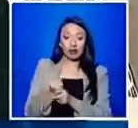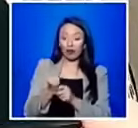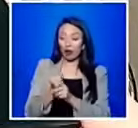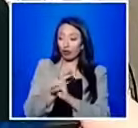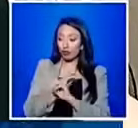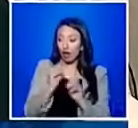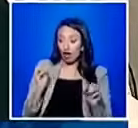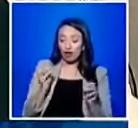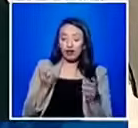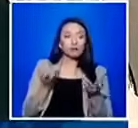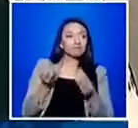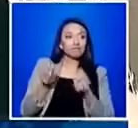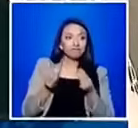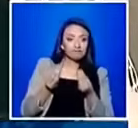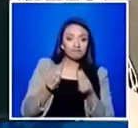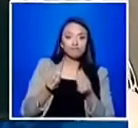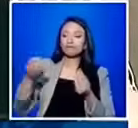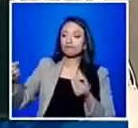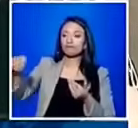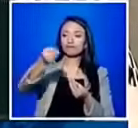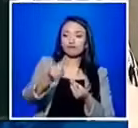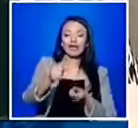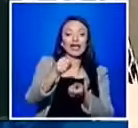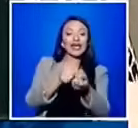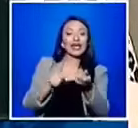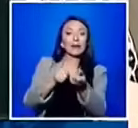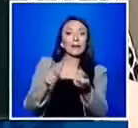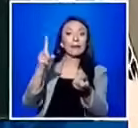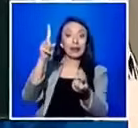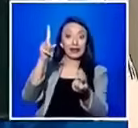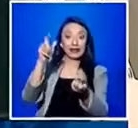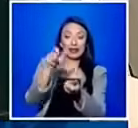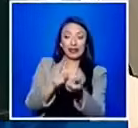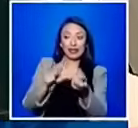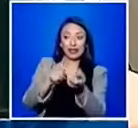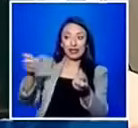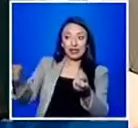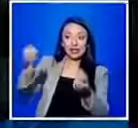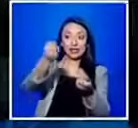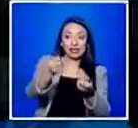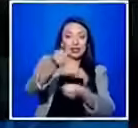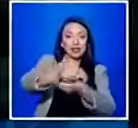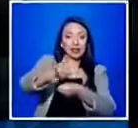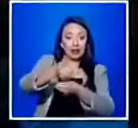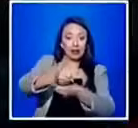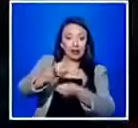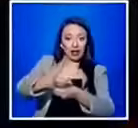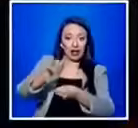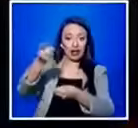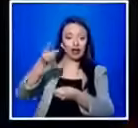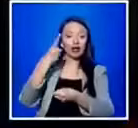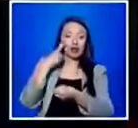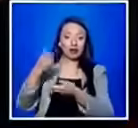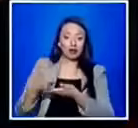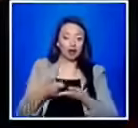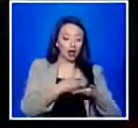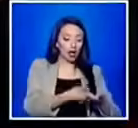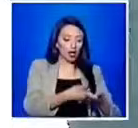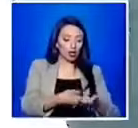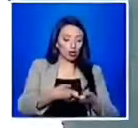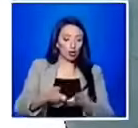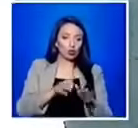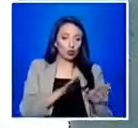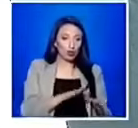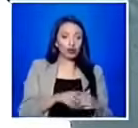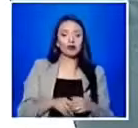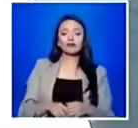económico, le hemos dado una plaza de trabajo a la hermana de Johanna para que ella pueda también solventar algunos de los gastos.